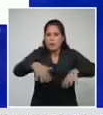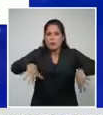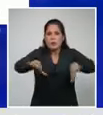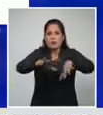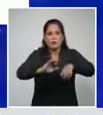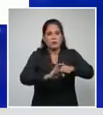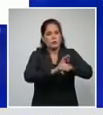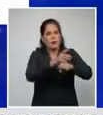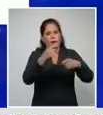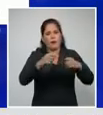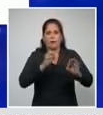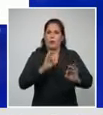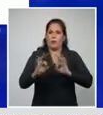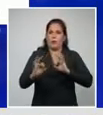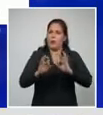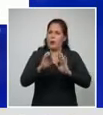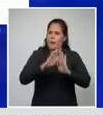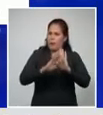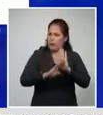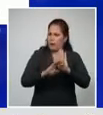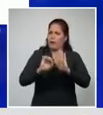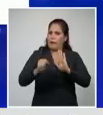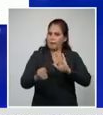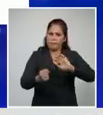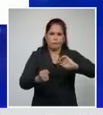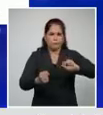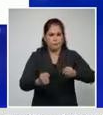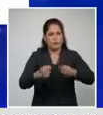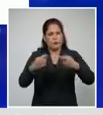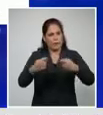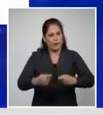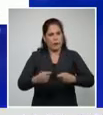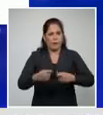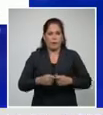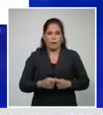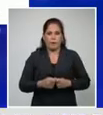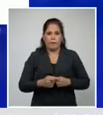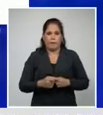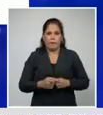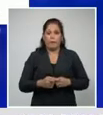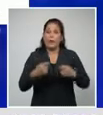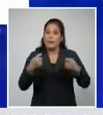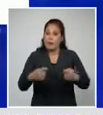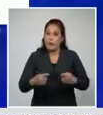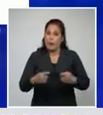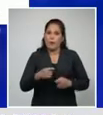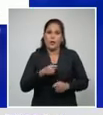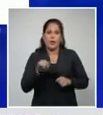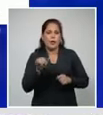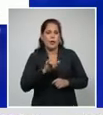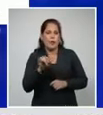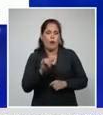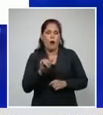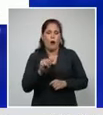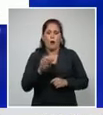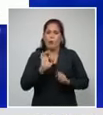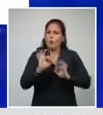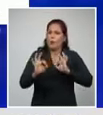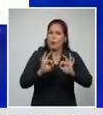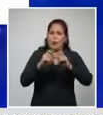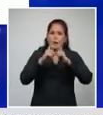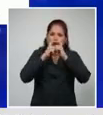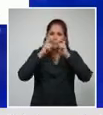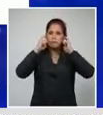seguir adoptando medidas de restricción, participando más activamente en la protección